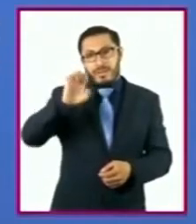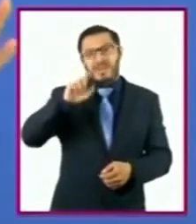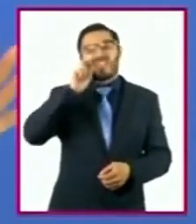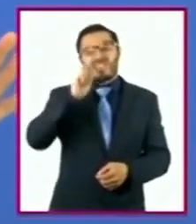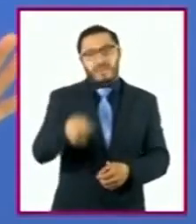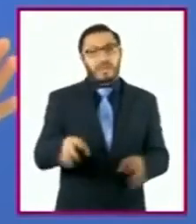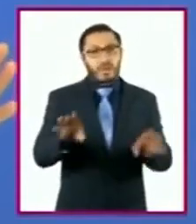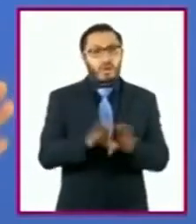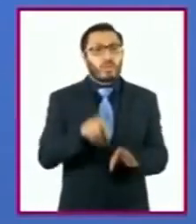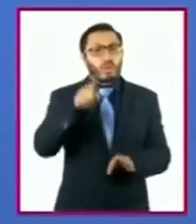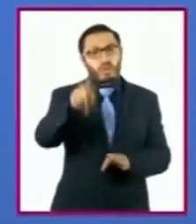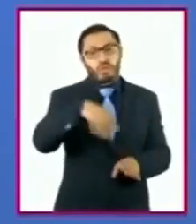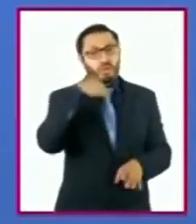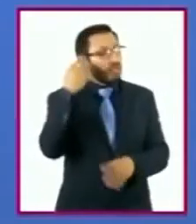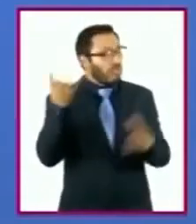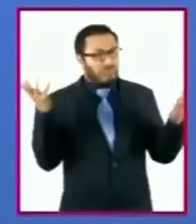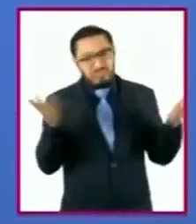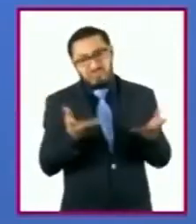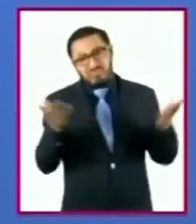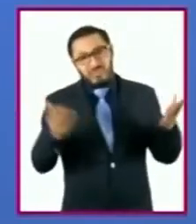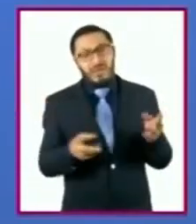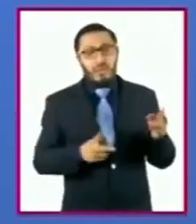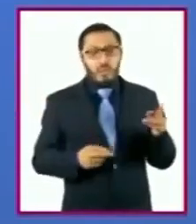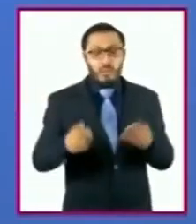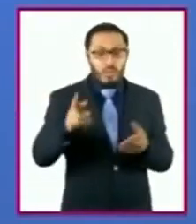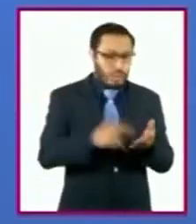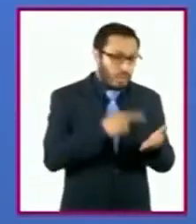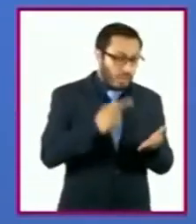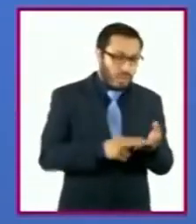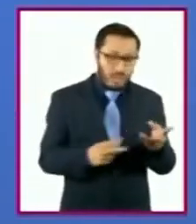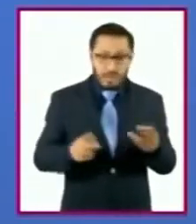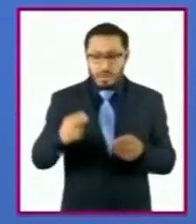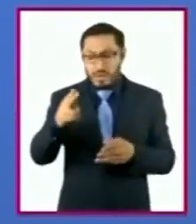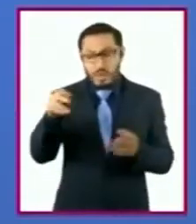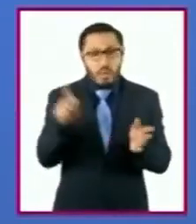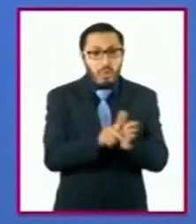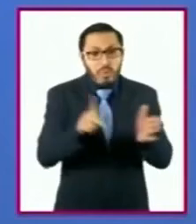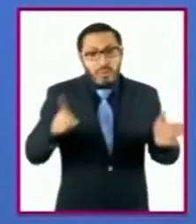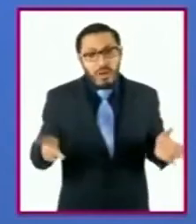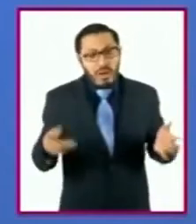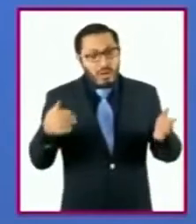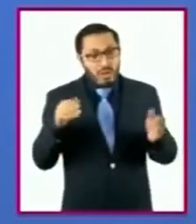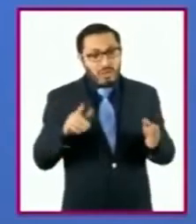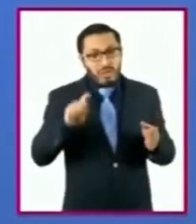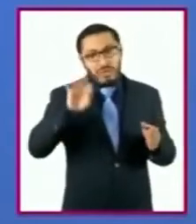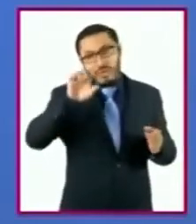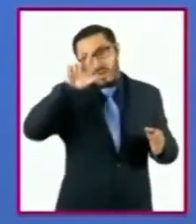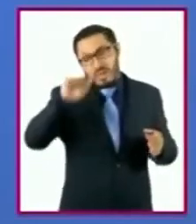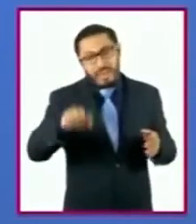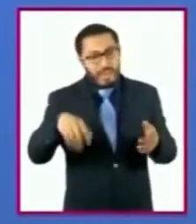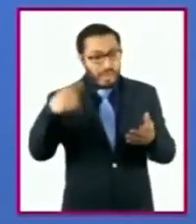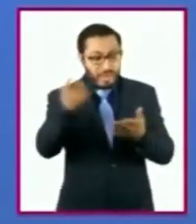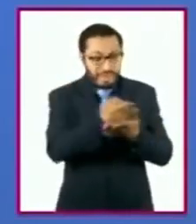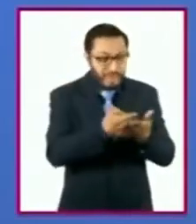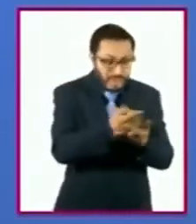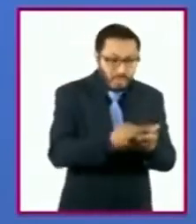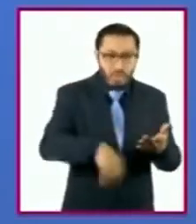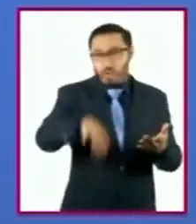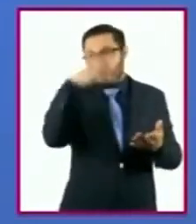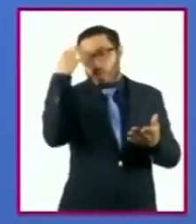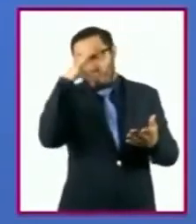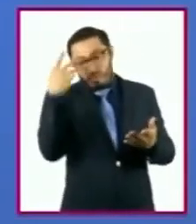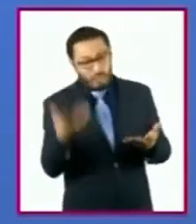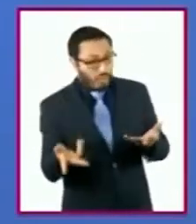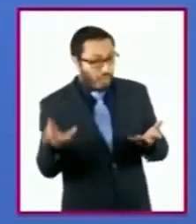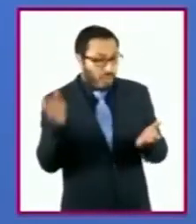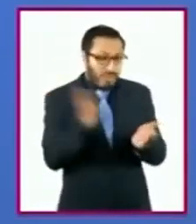manera libre. Usen recortes de revistas o periódicos o pedazos de tela, dibujos, fotografías, pedazos